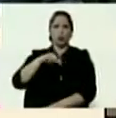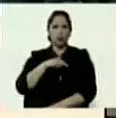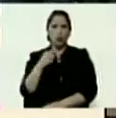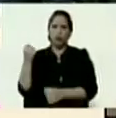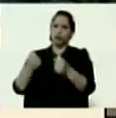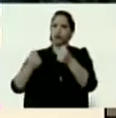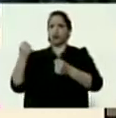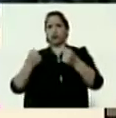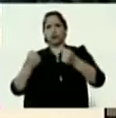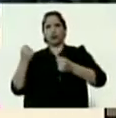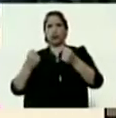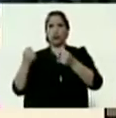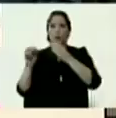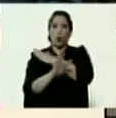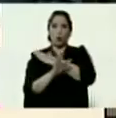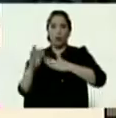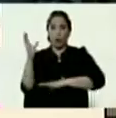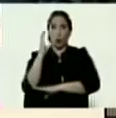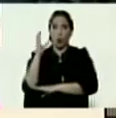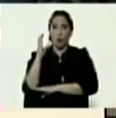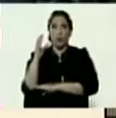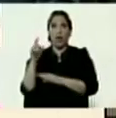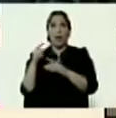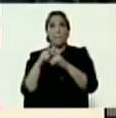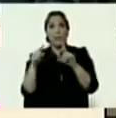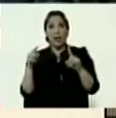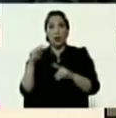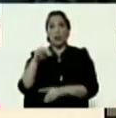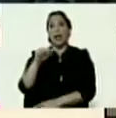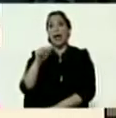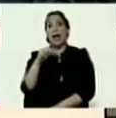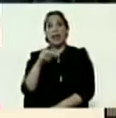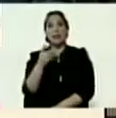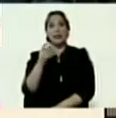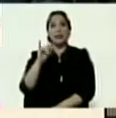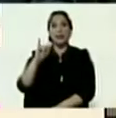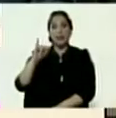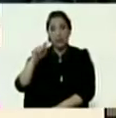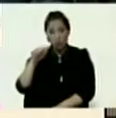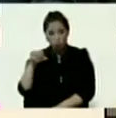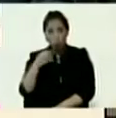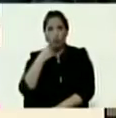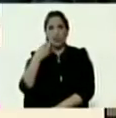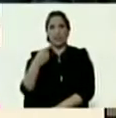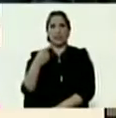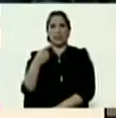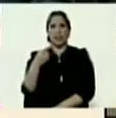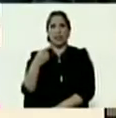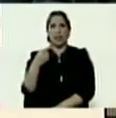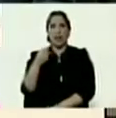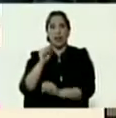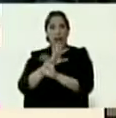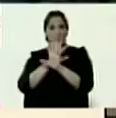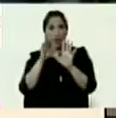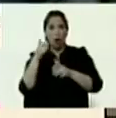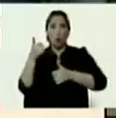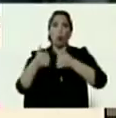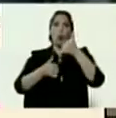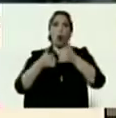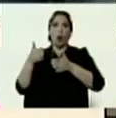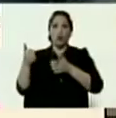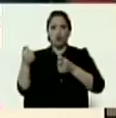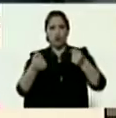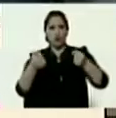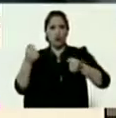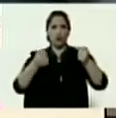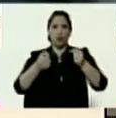Colombia. Pero Nandito señala con claridad cuál fue la ruta que siguió